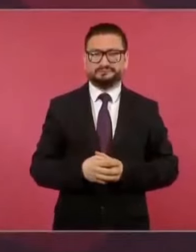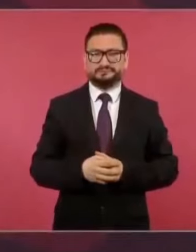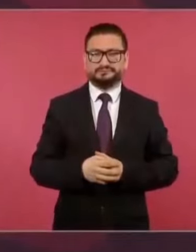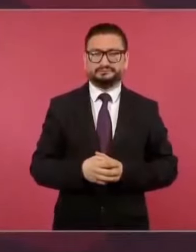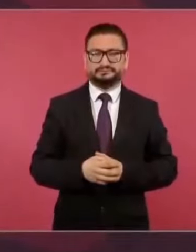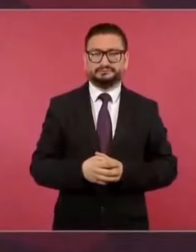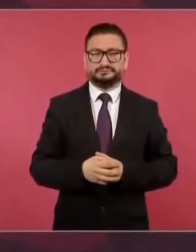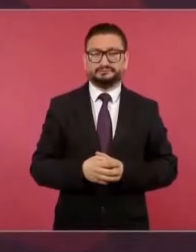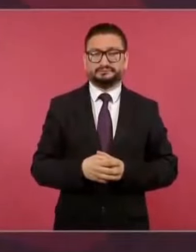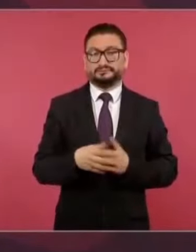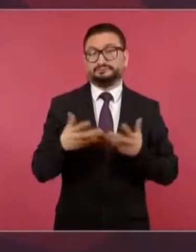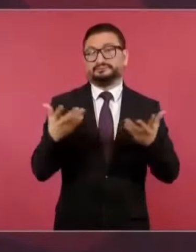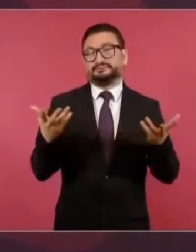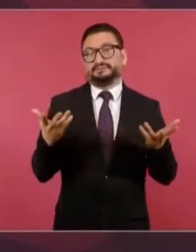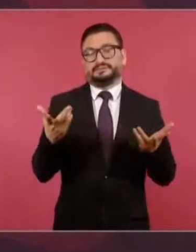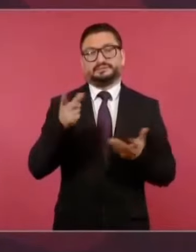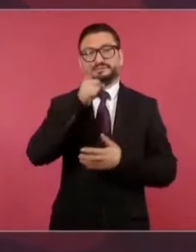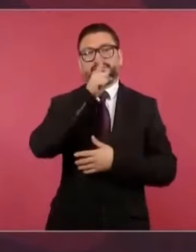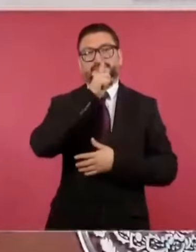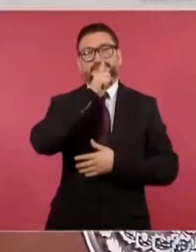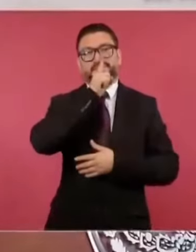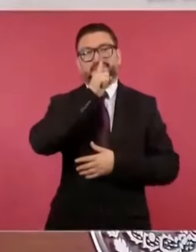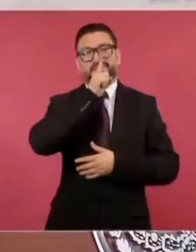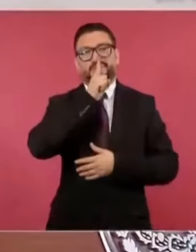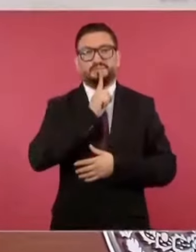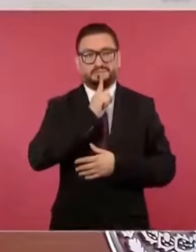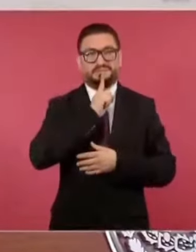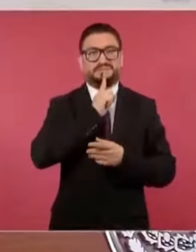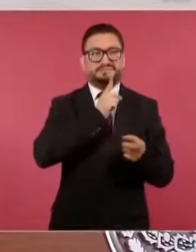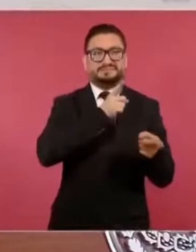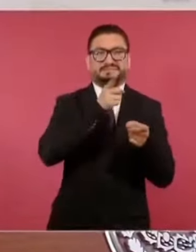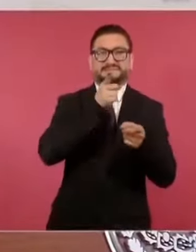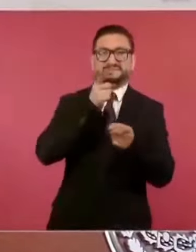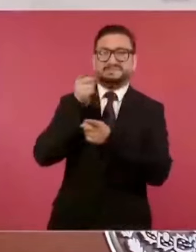pues la mentira es reaccionaria.